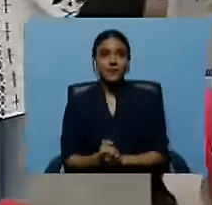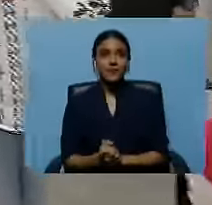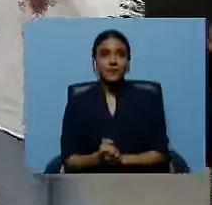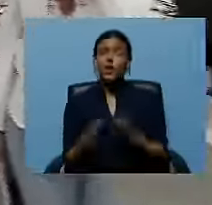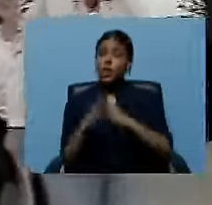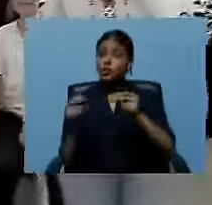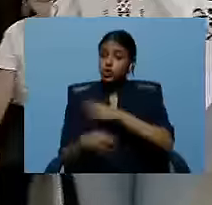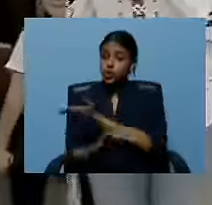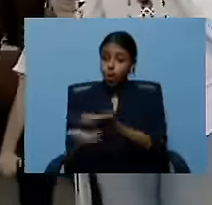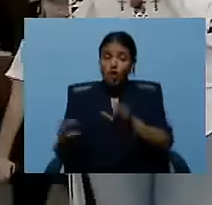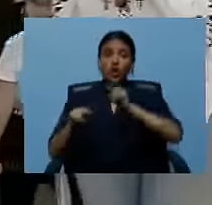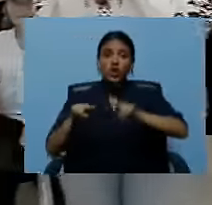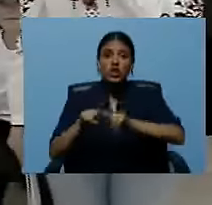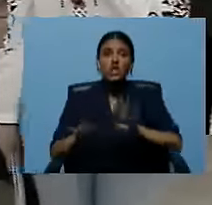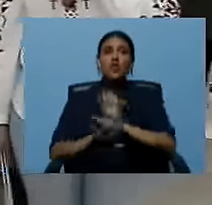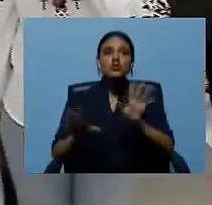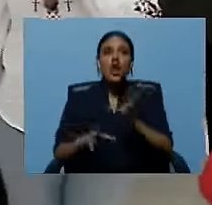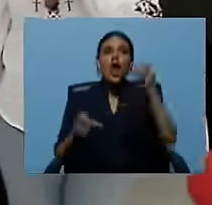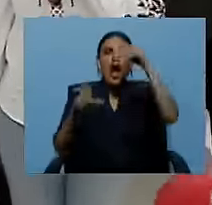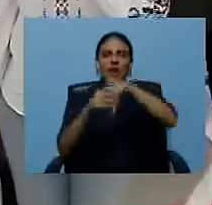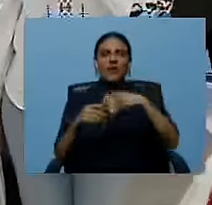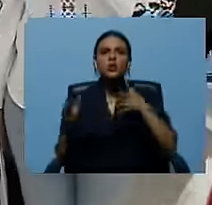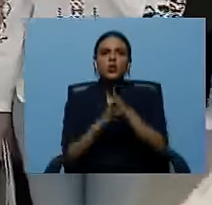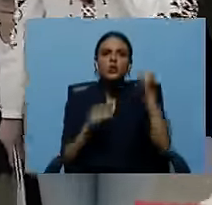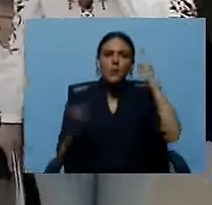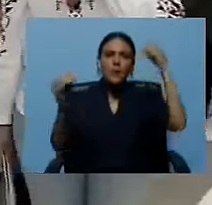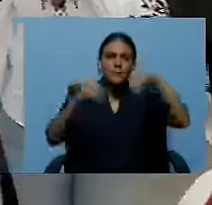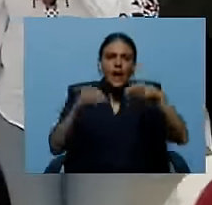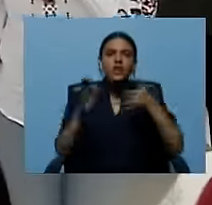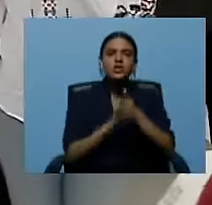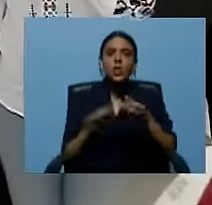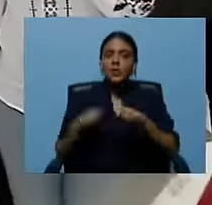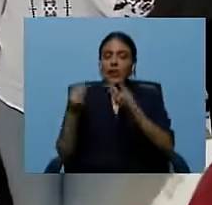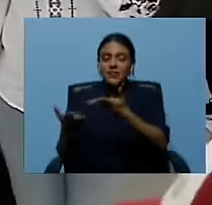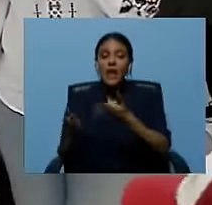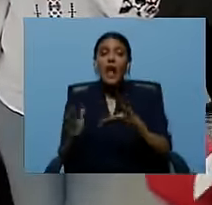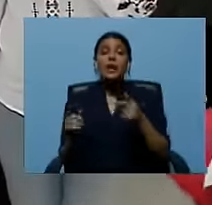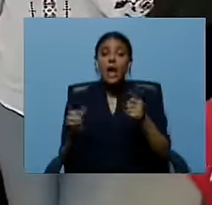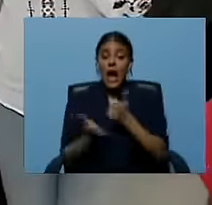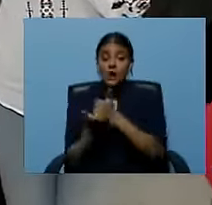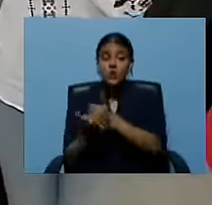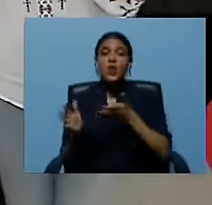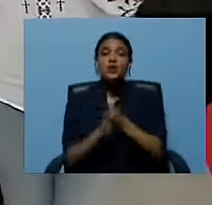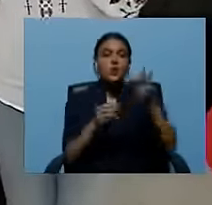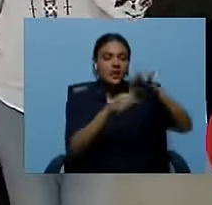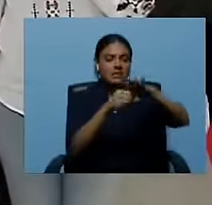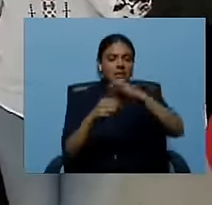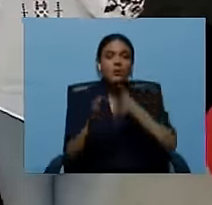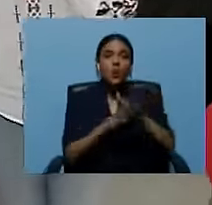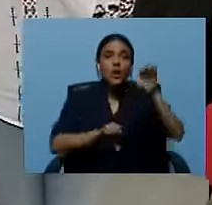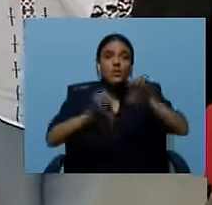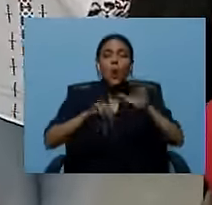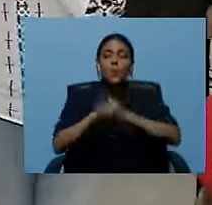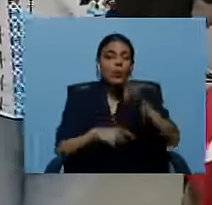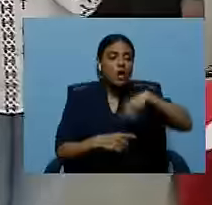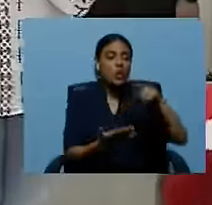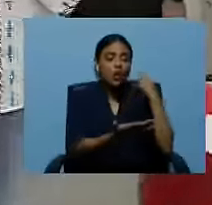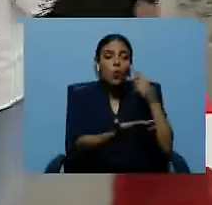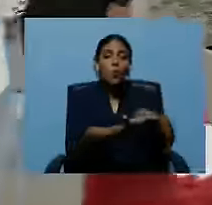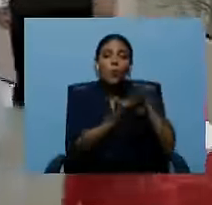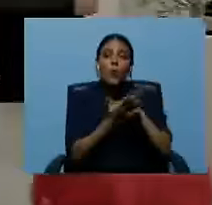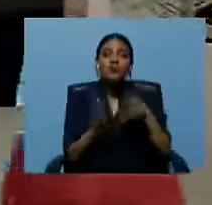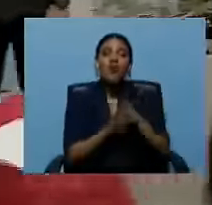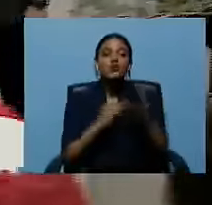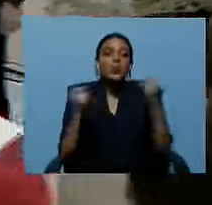Todos estos niños, presidente, ya forman parte del plan de becarios del semillero científico porque tienen habilidades y destrezas destacadas. Por aquí